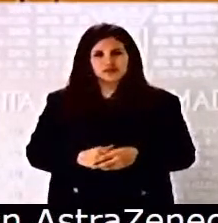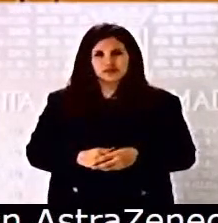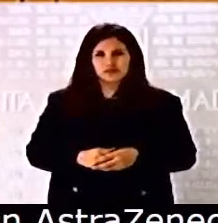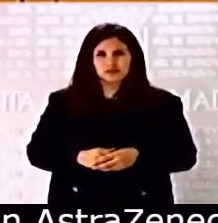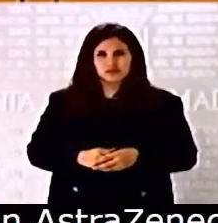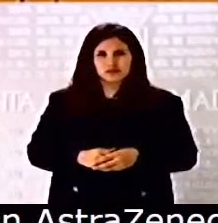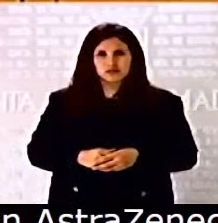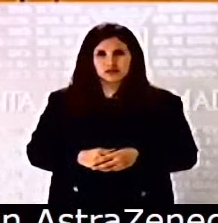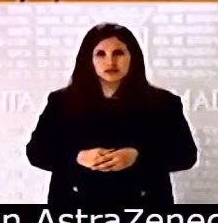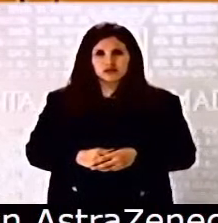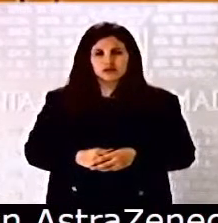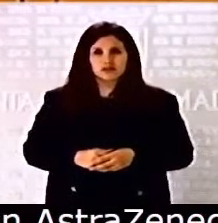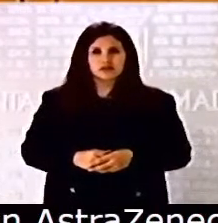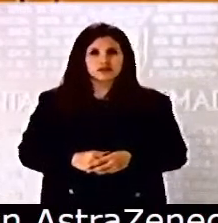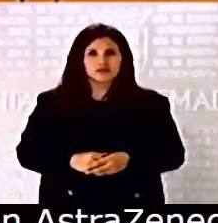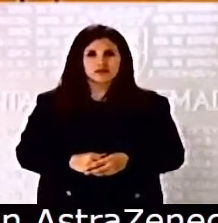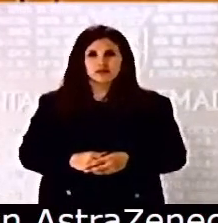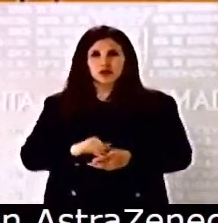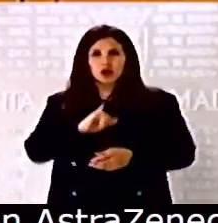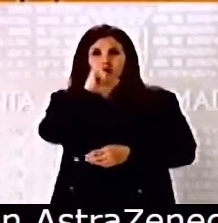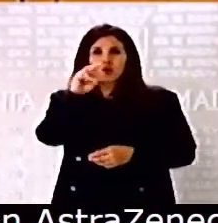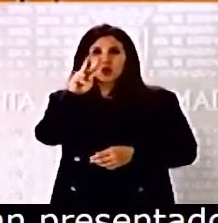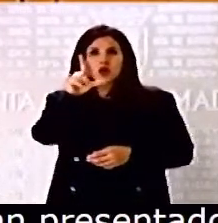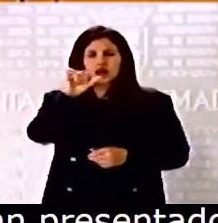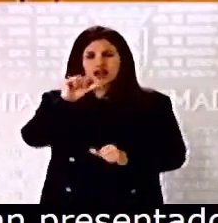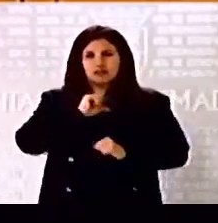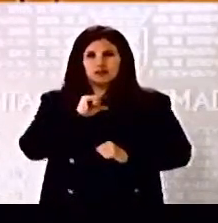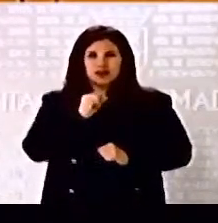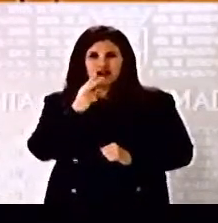han presentado. Gracias.